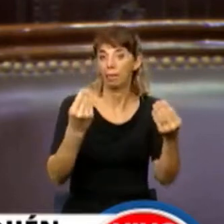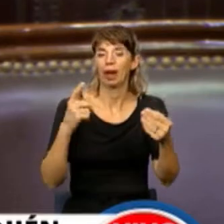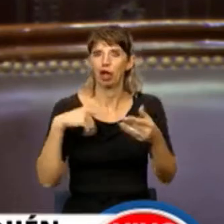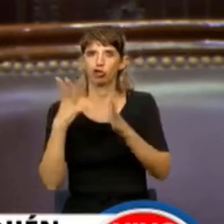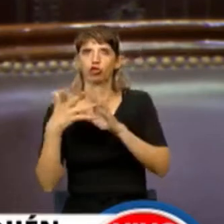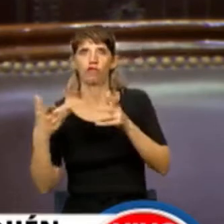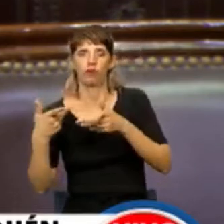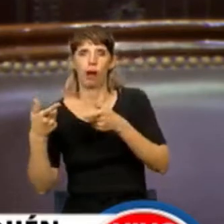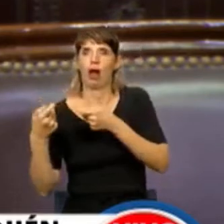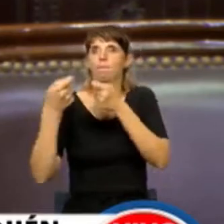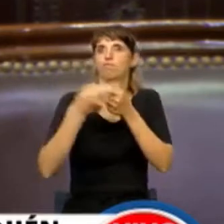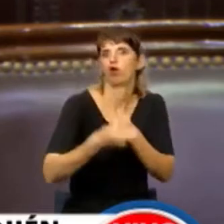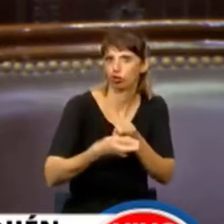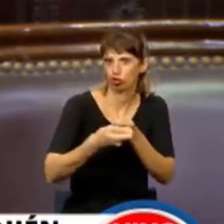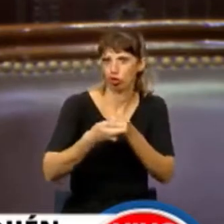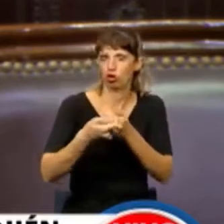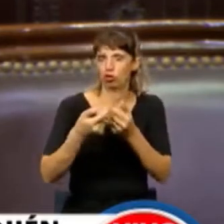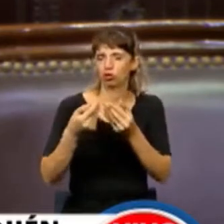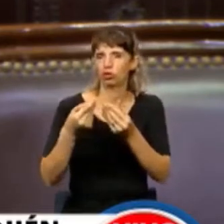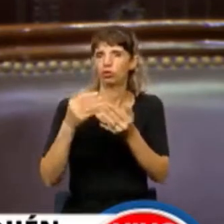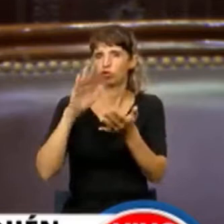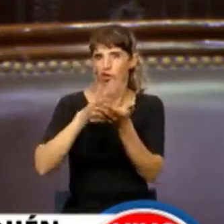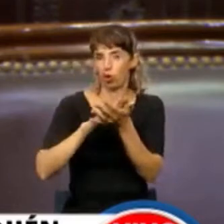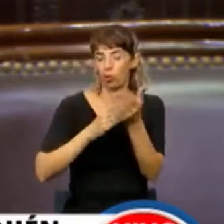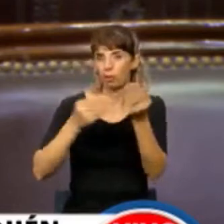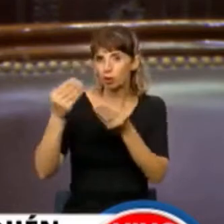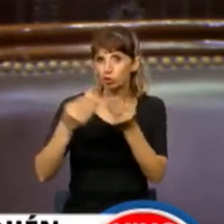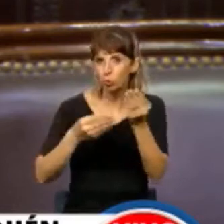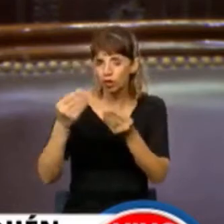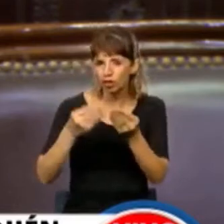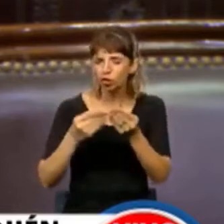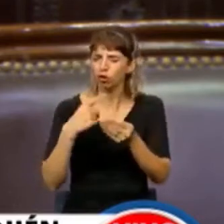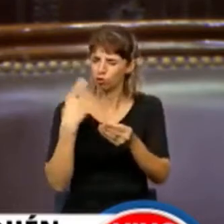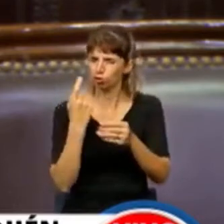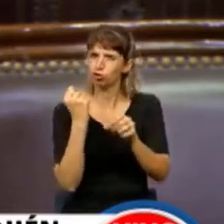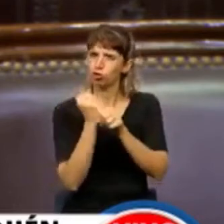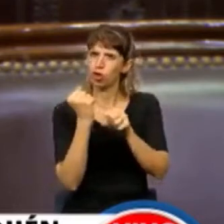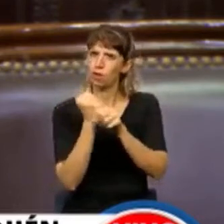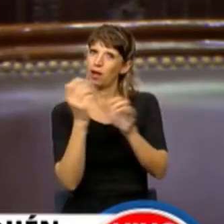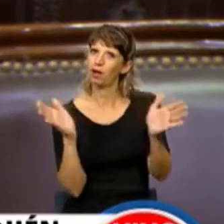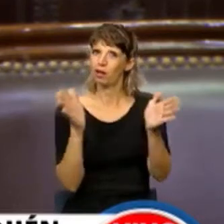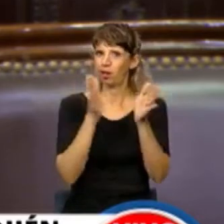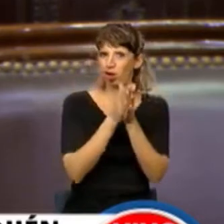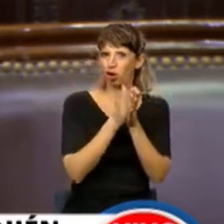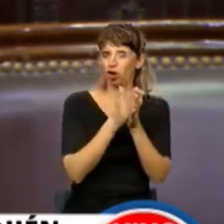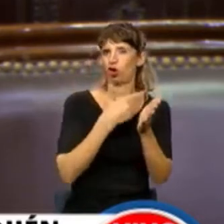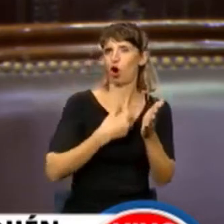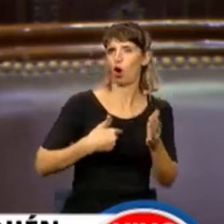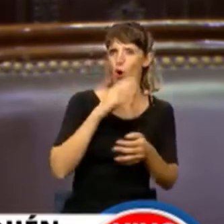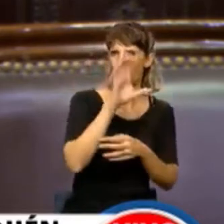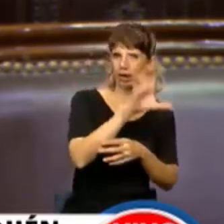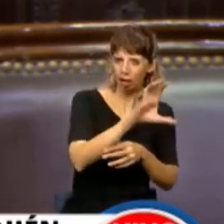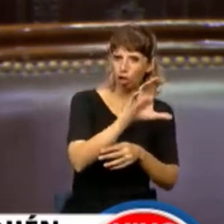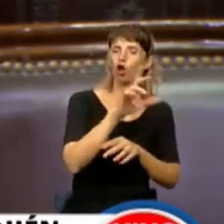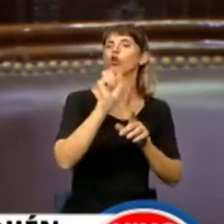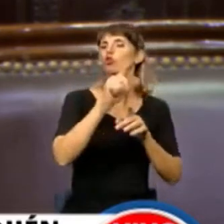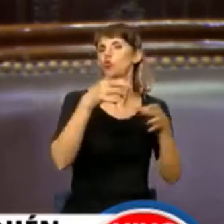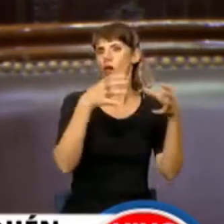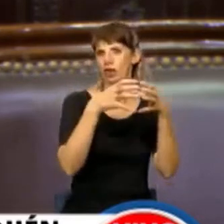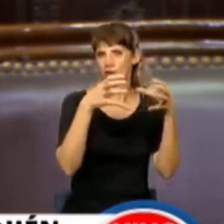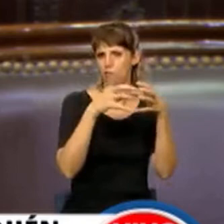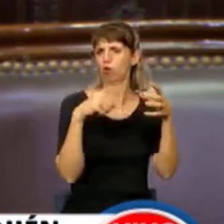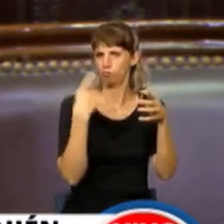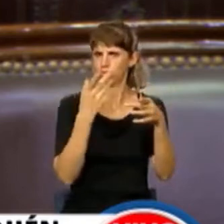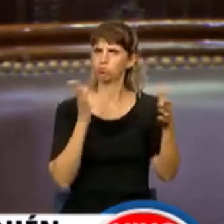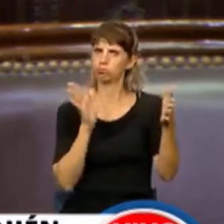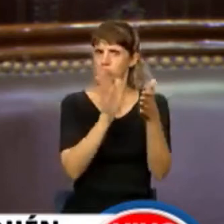trabajo en el presupuesto, trabajamos en conjunto con el señor gobernador y con todo su equipo de gobierno. Y